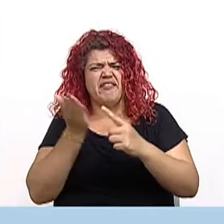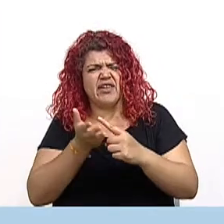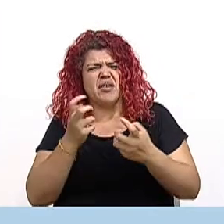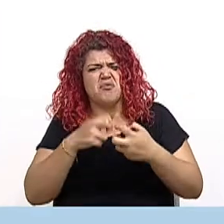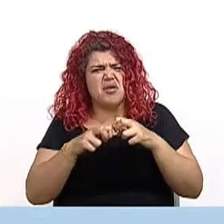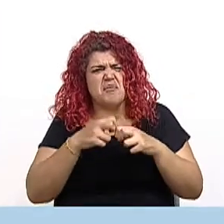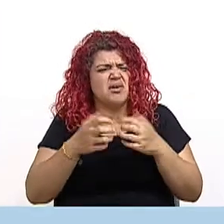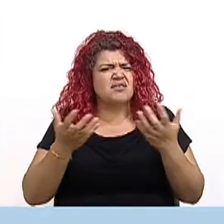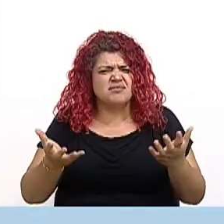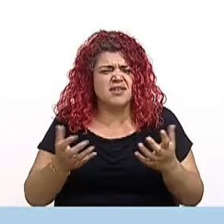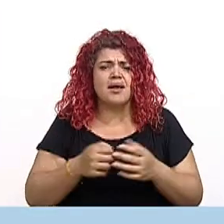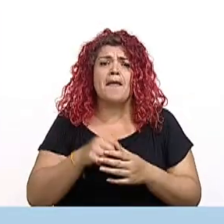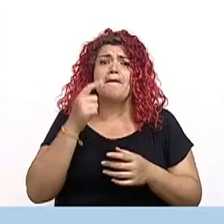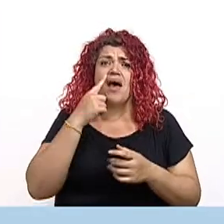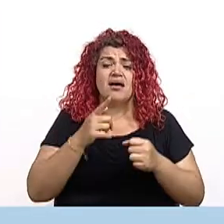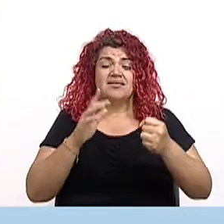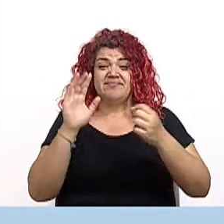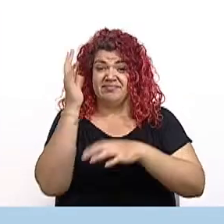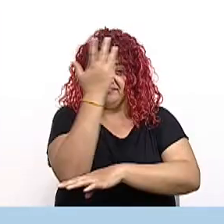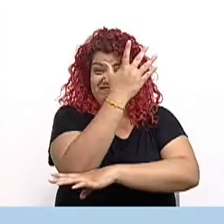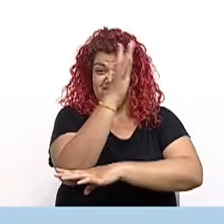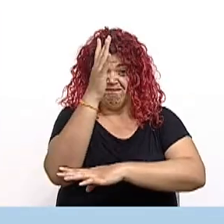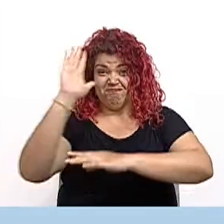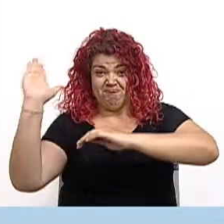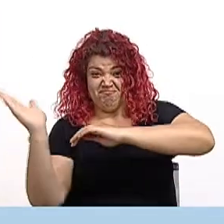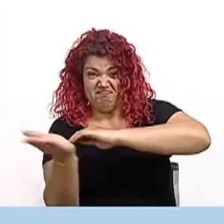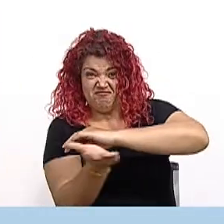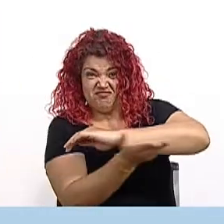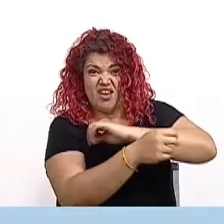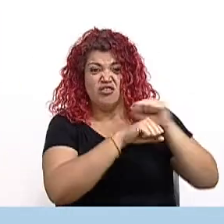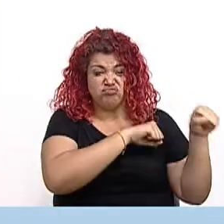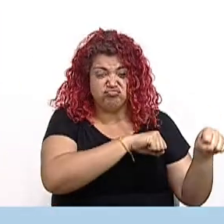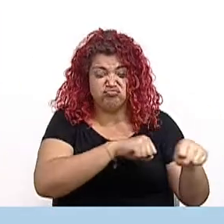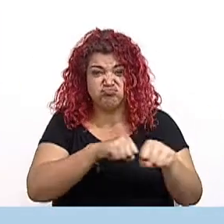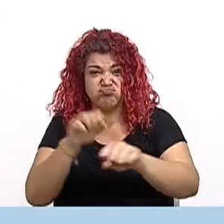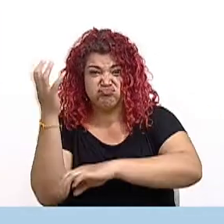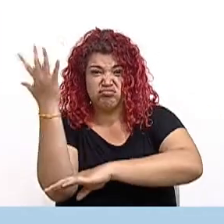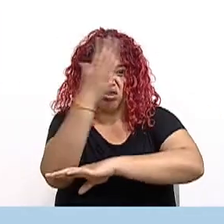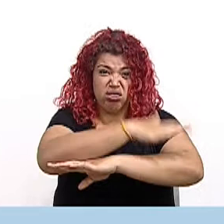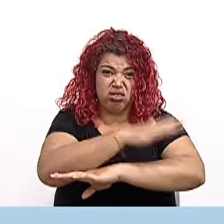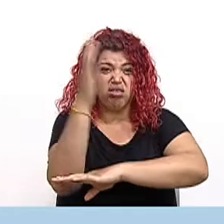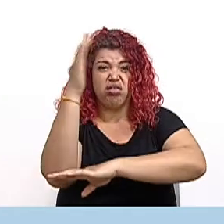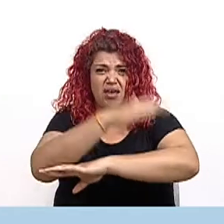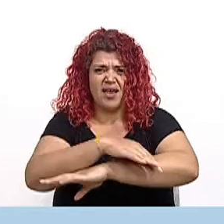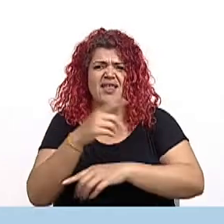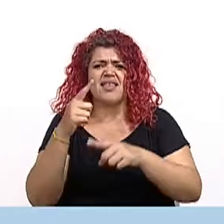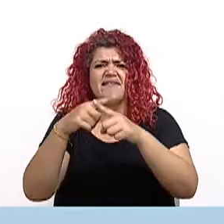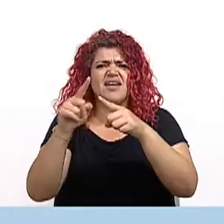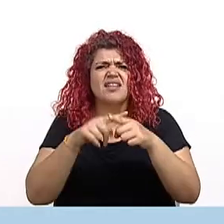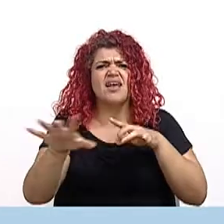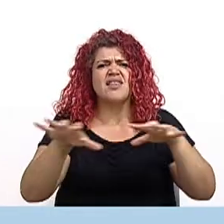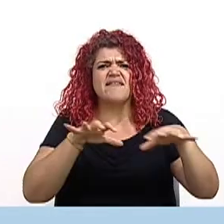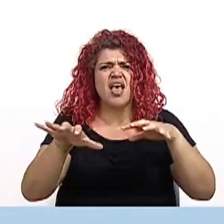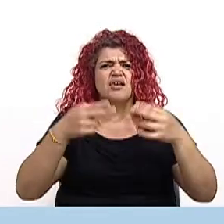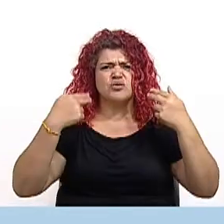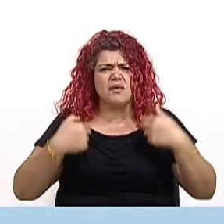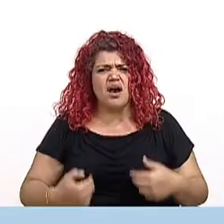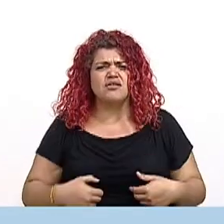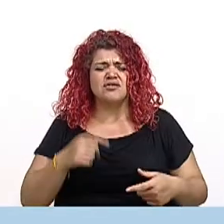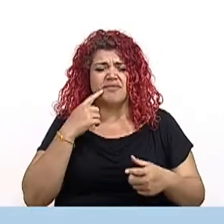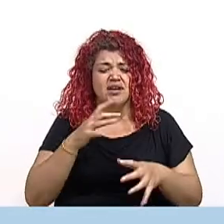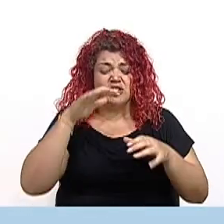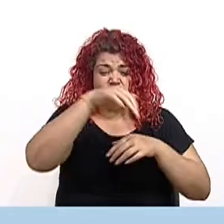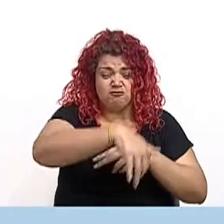como por ejemplo la deforestación, las distintas actividades del trabajo humano, la extracción de minerales,